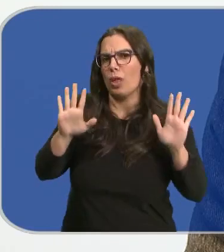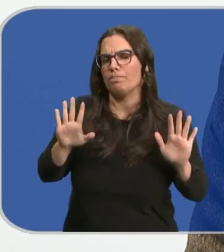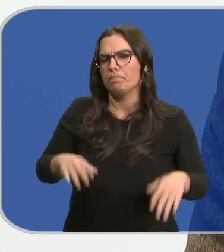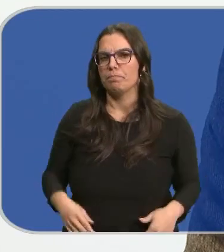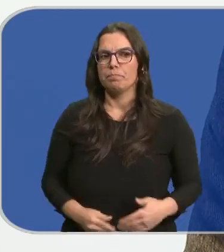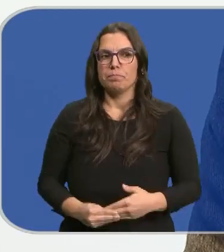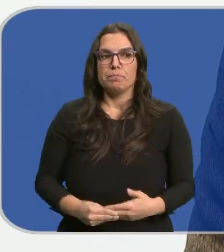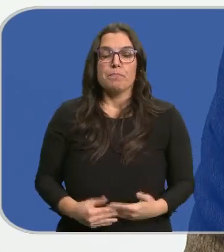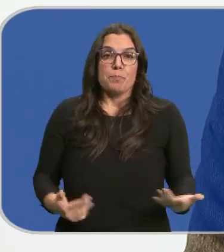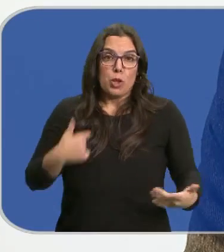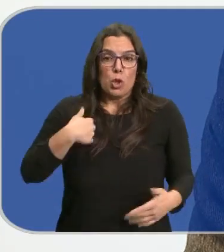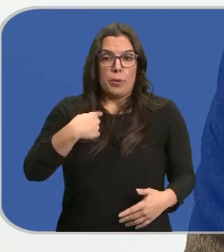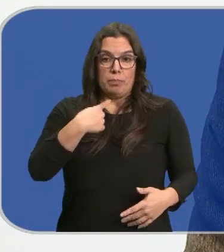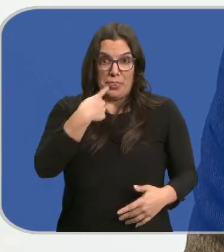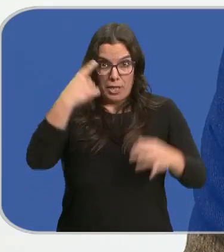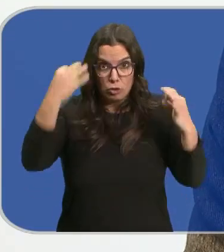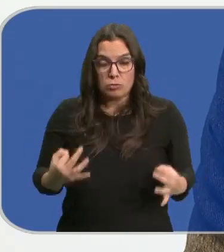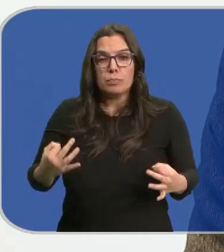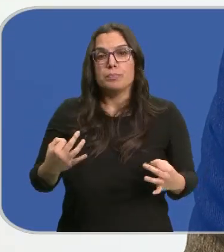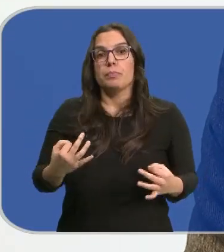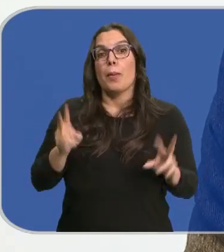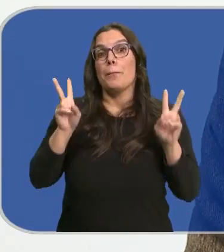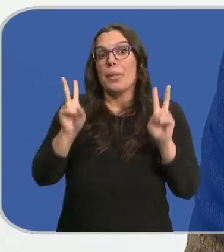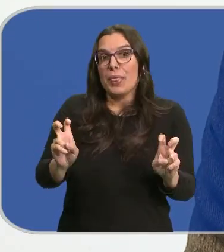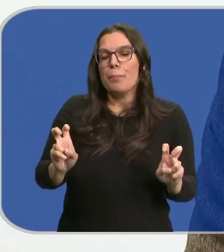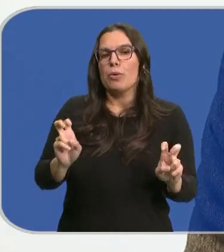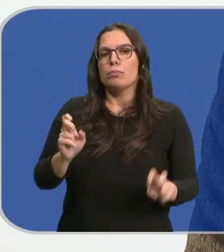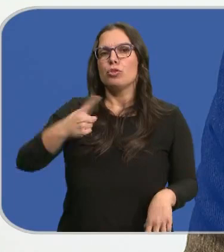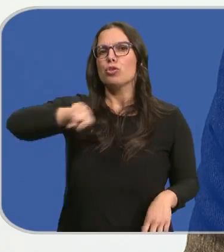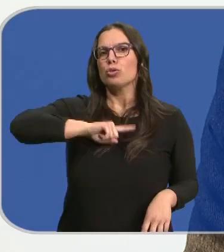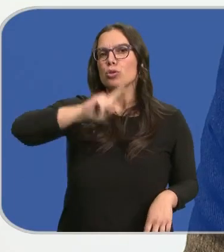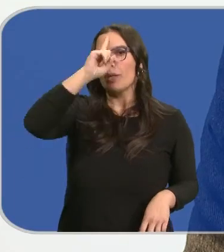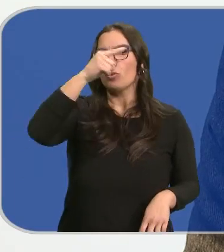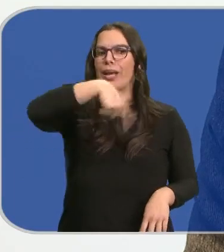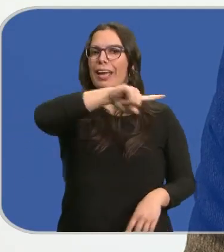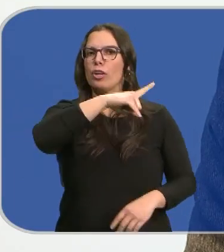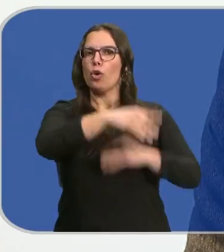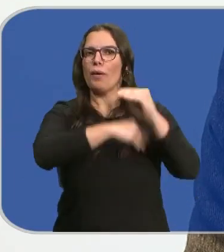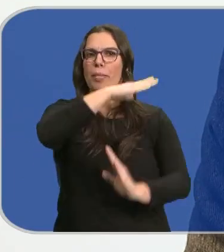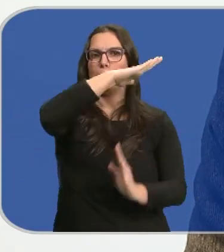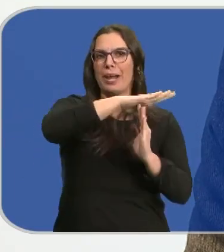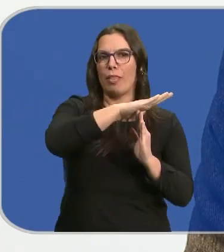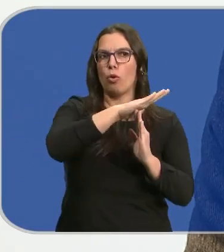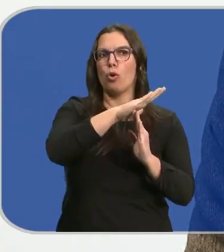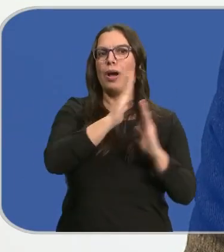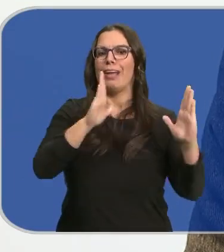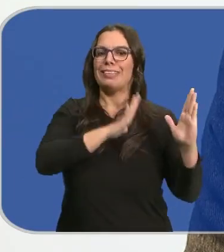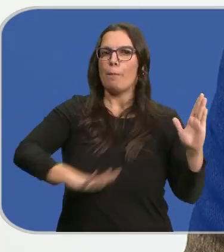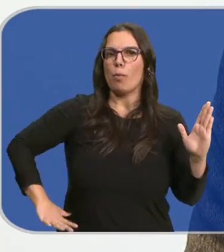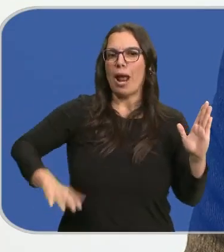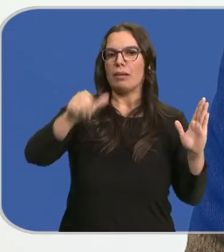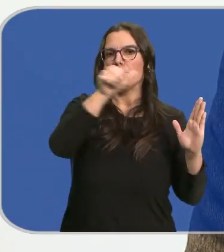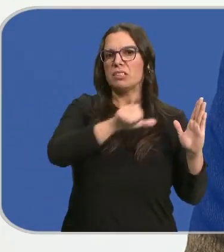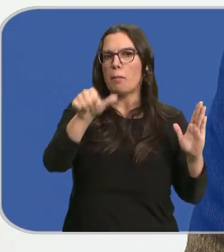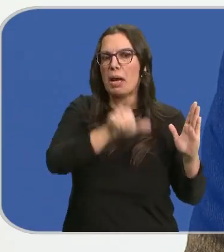Lo que sí les digo que en principio no sabemos si esto es una paralización que va a ser cuestión de semanas, que si va a ser cuestión